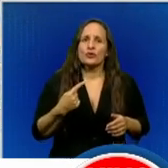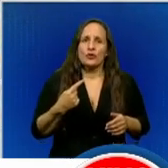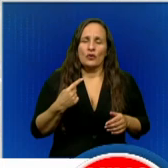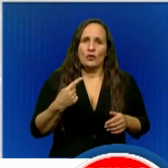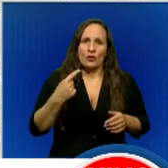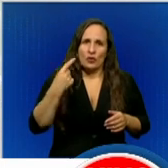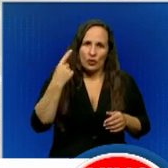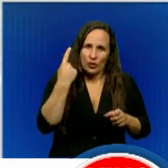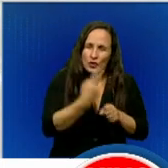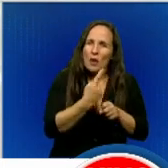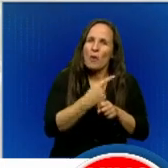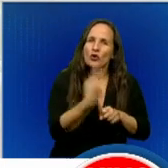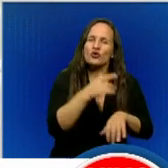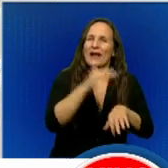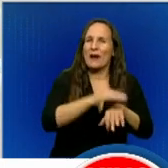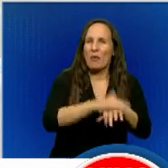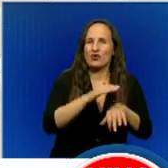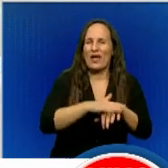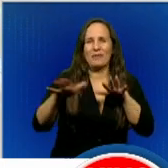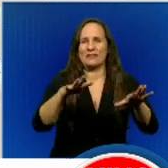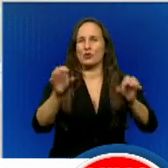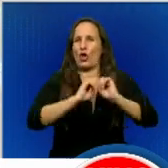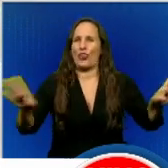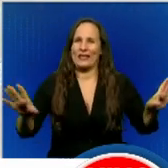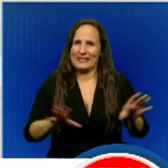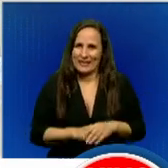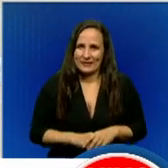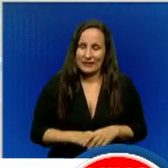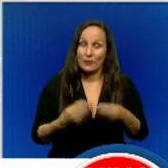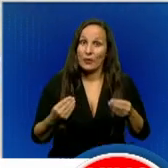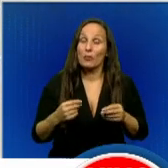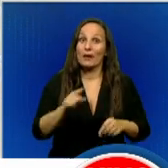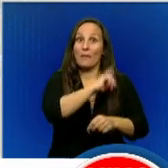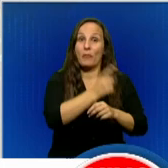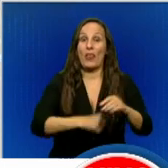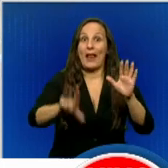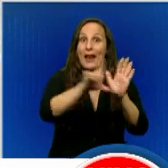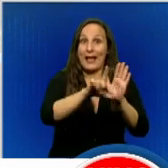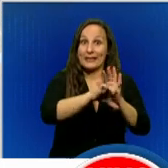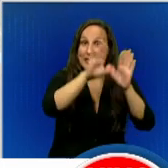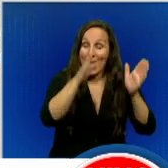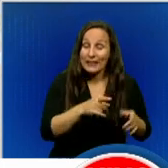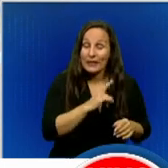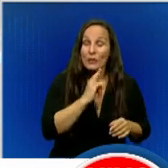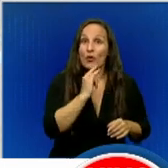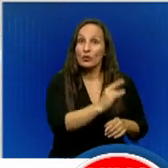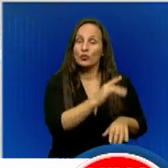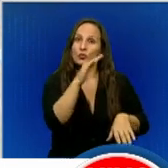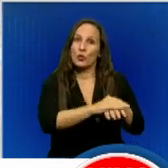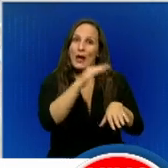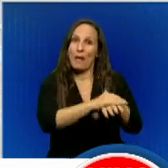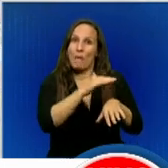los primeros responsables de este desastre porque el poder legislativo es el responsable